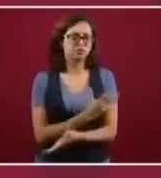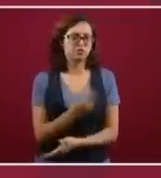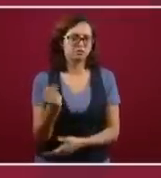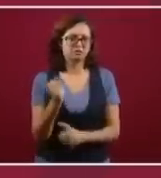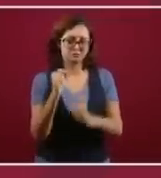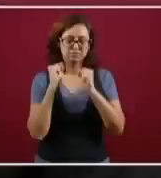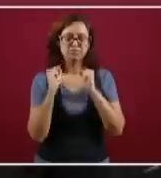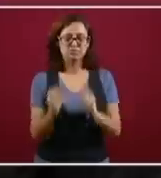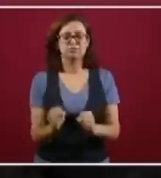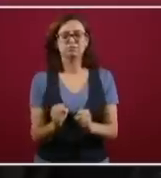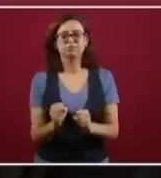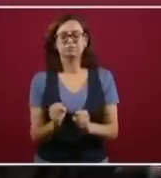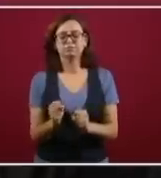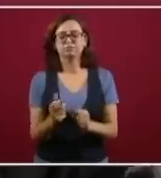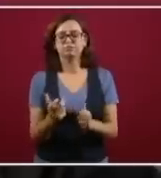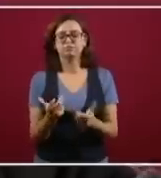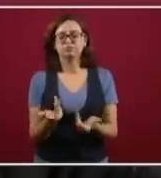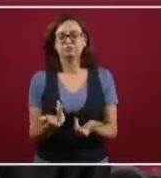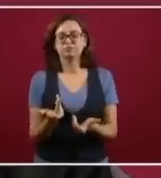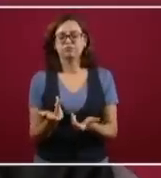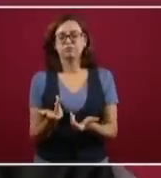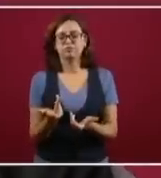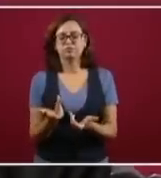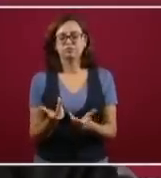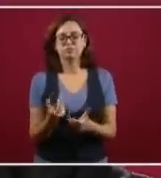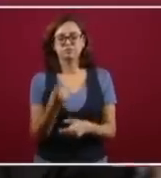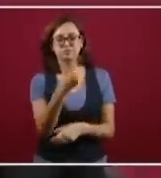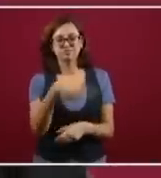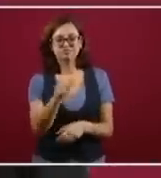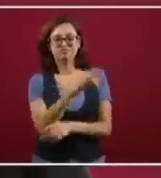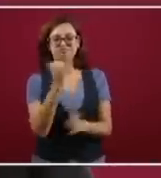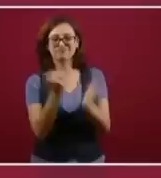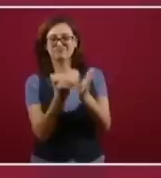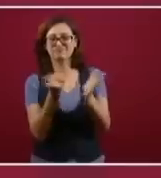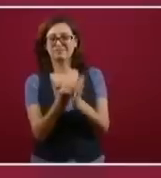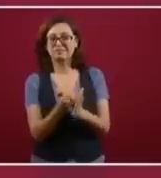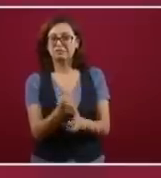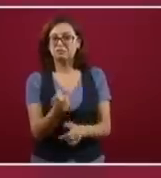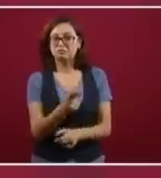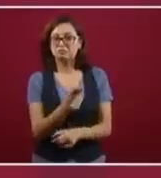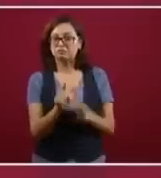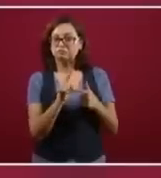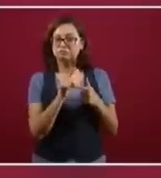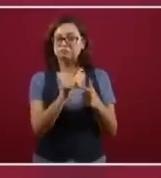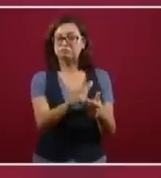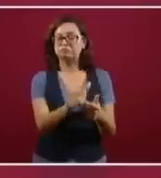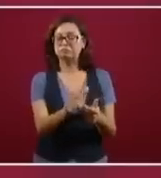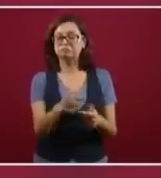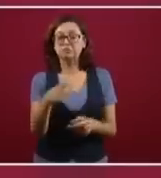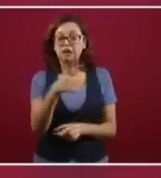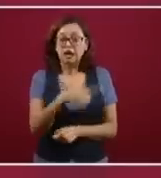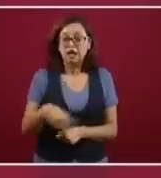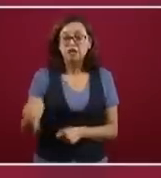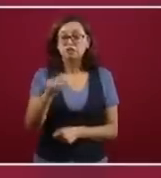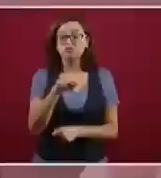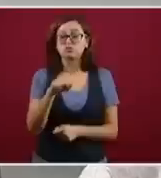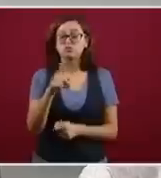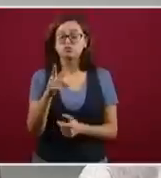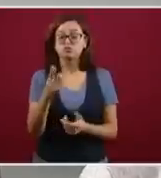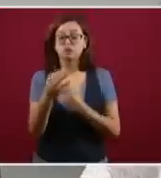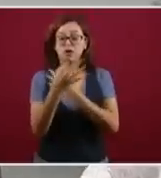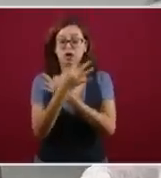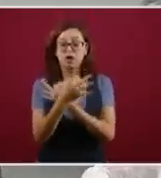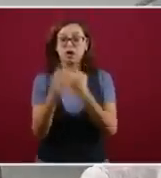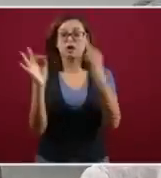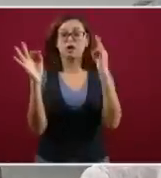y precisamente por mantener los privilegios fiscales, ¿saben qué querían? Estuvieron a punto de declarar